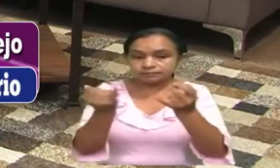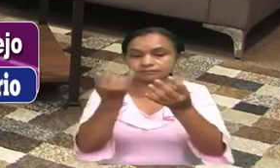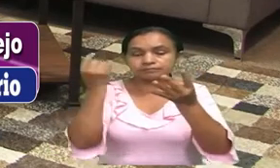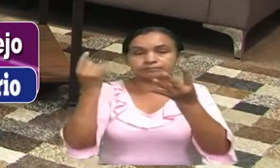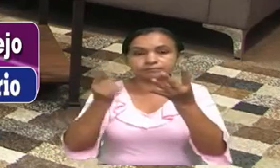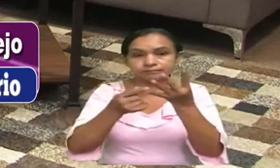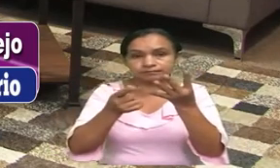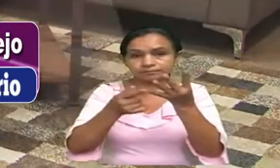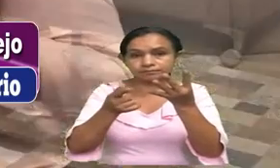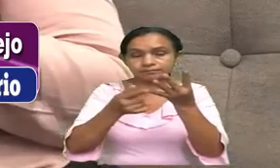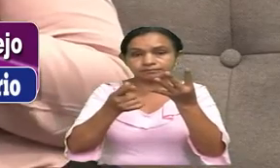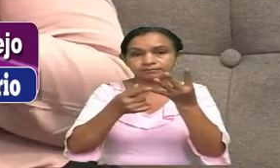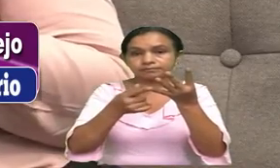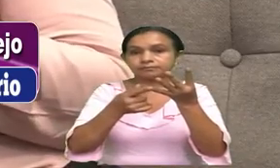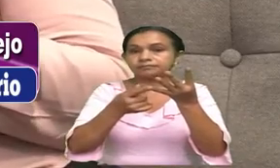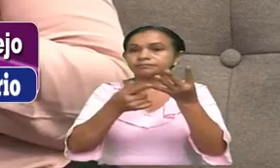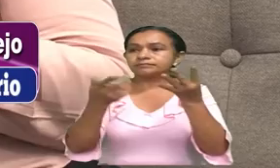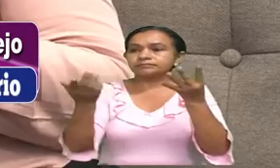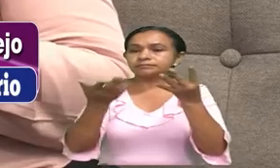internacionalización,